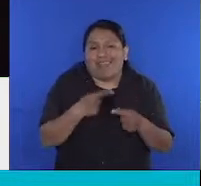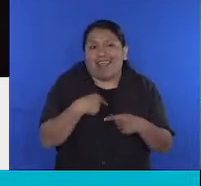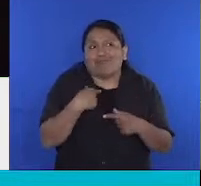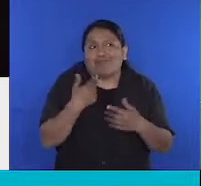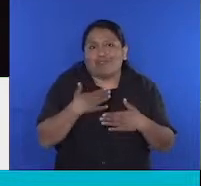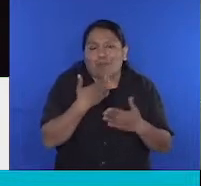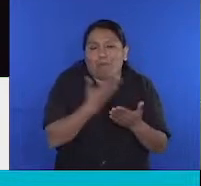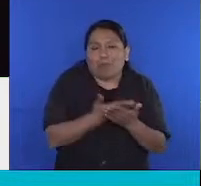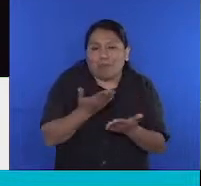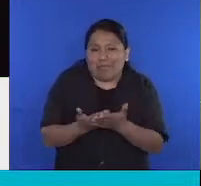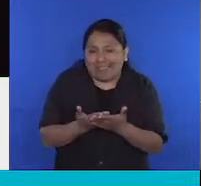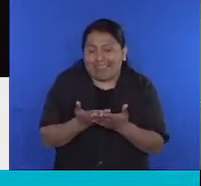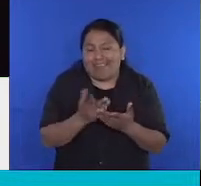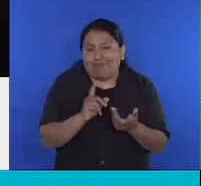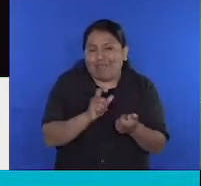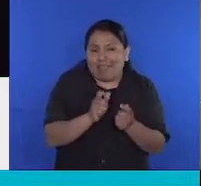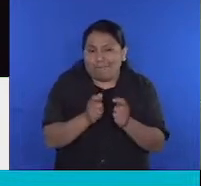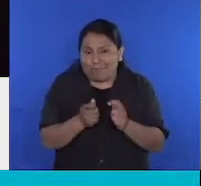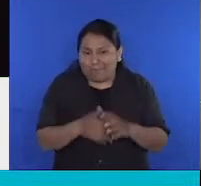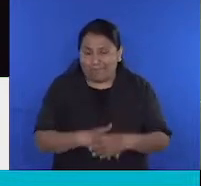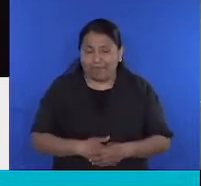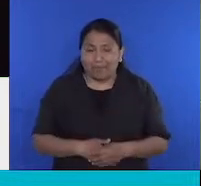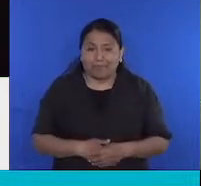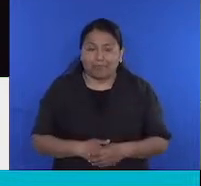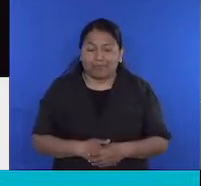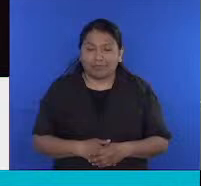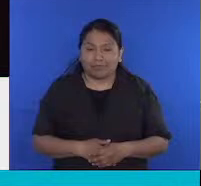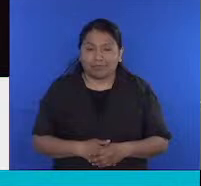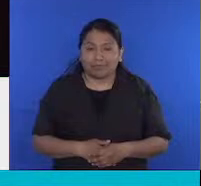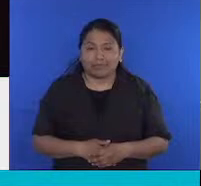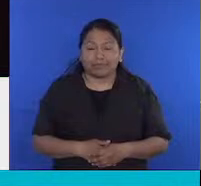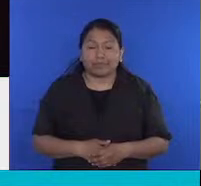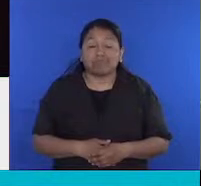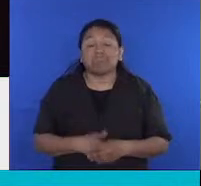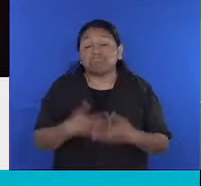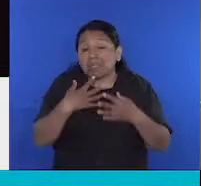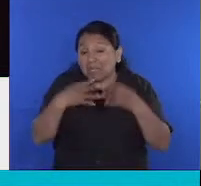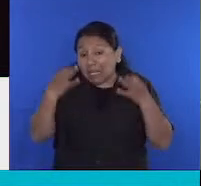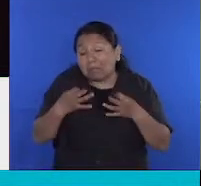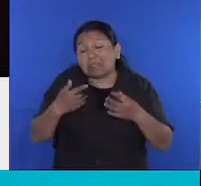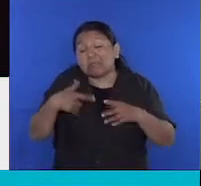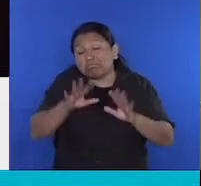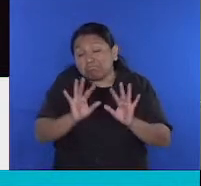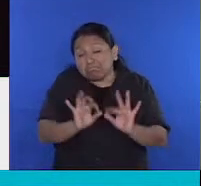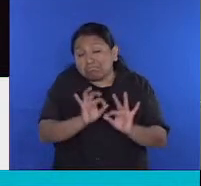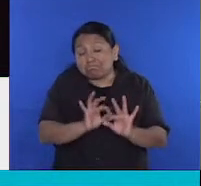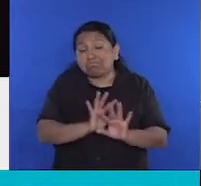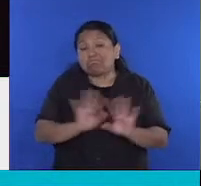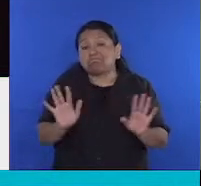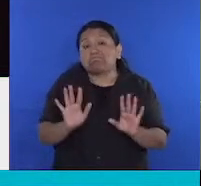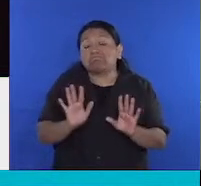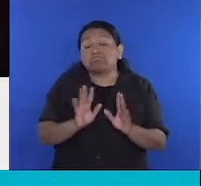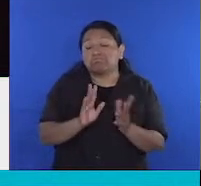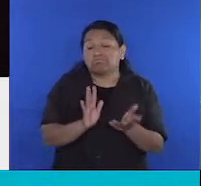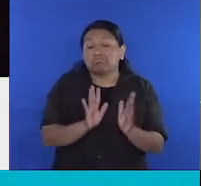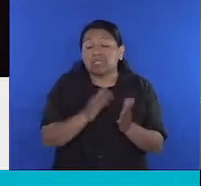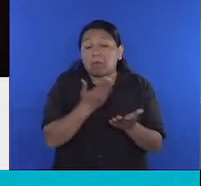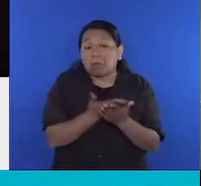alternativas. Pero realmente contempladas estas propuestas, que una de ellas